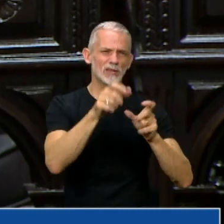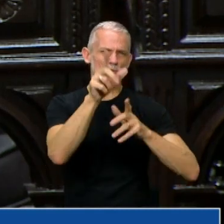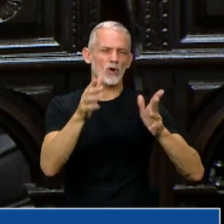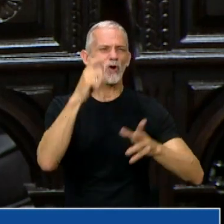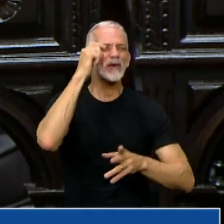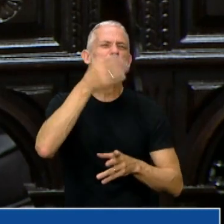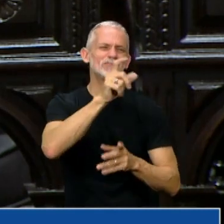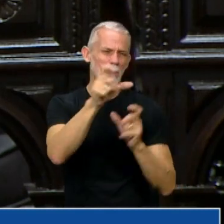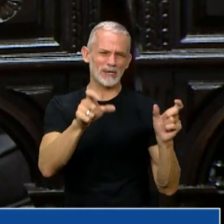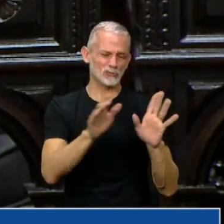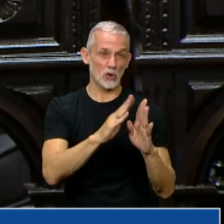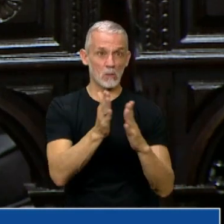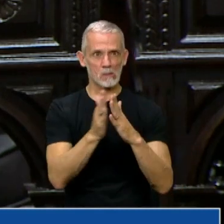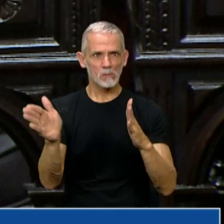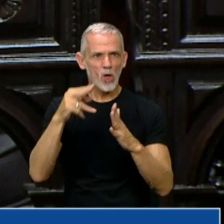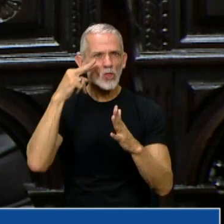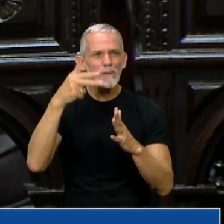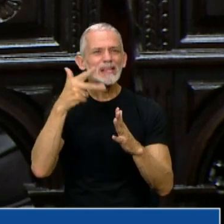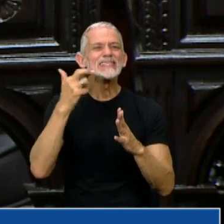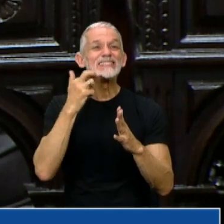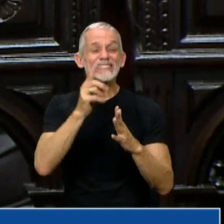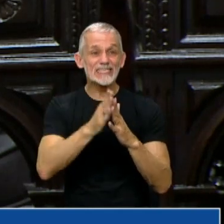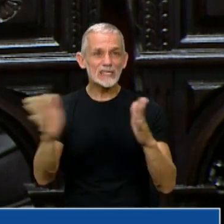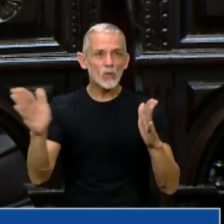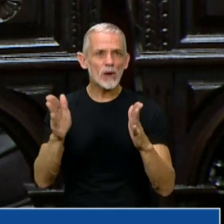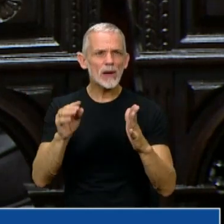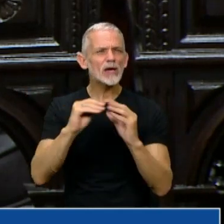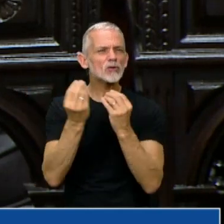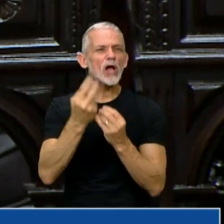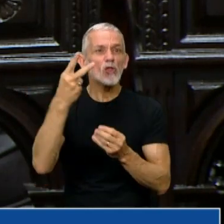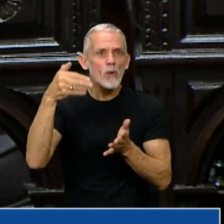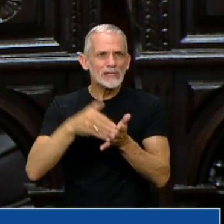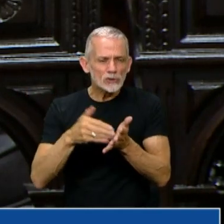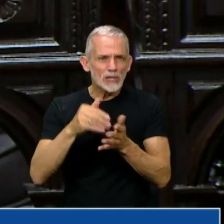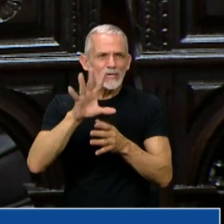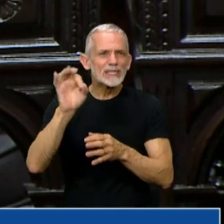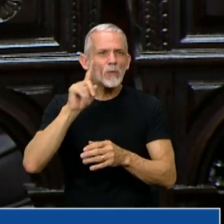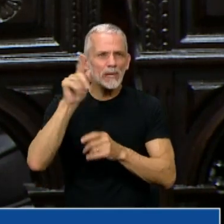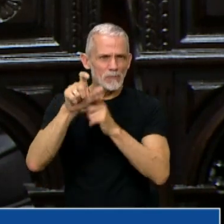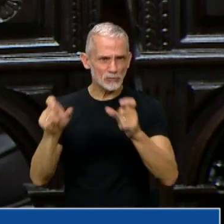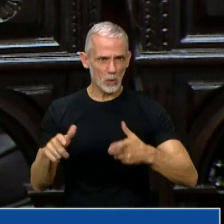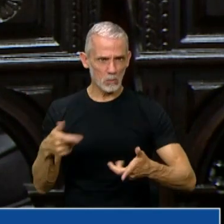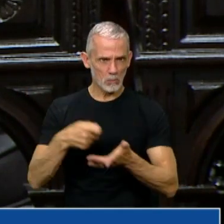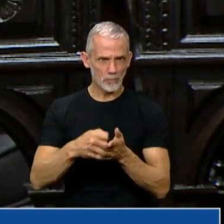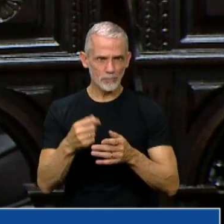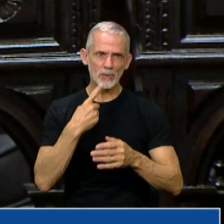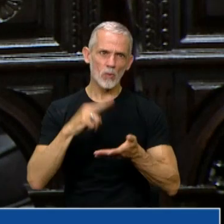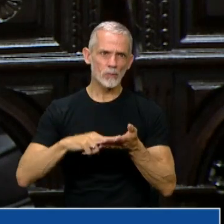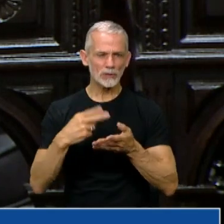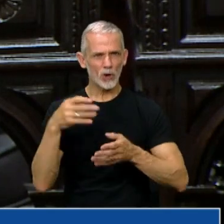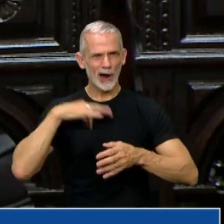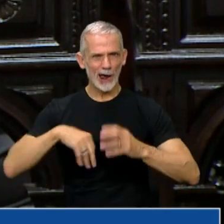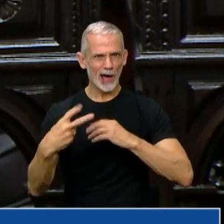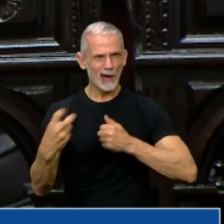trabajadores y trabajadoras. A finales del 2019, había unos 2,5 millones de trabajadores y trabajadoras, es